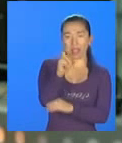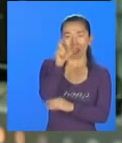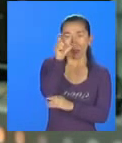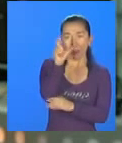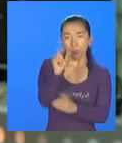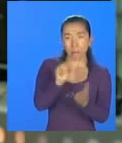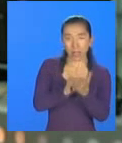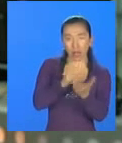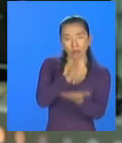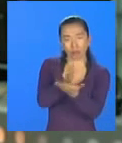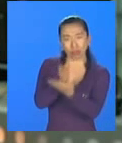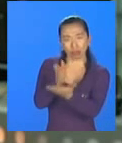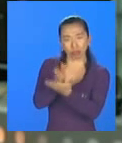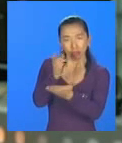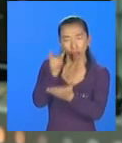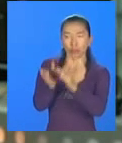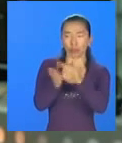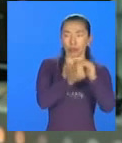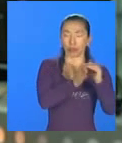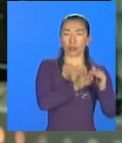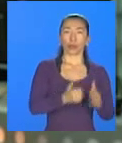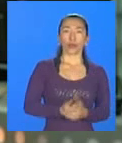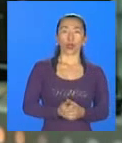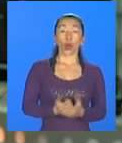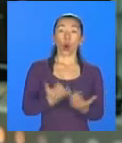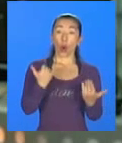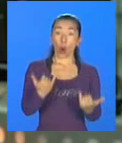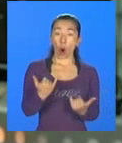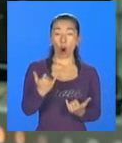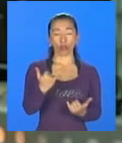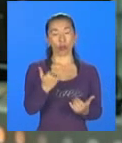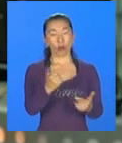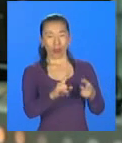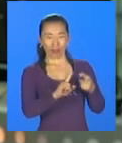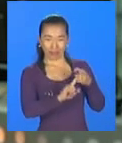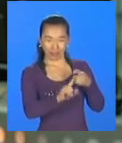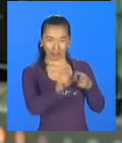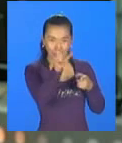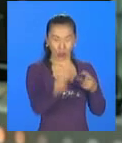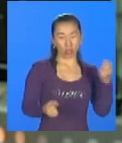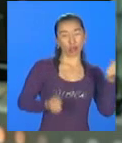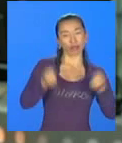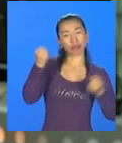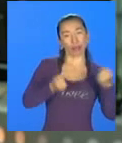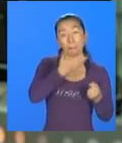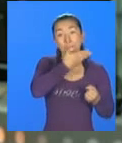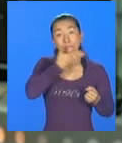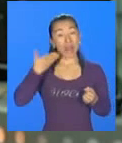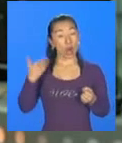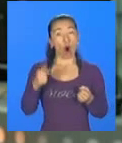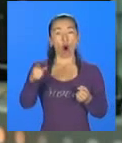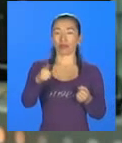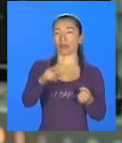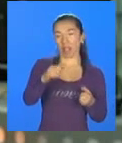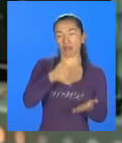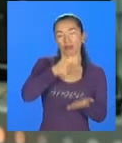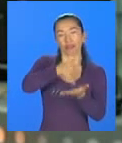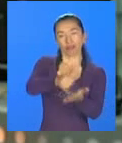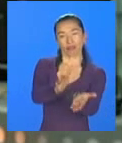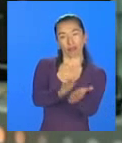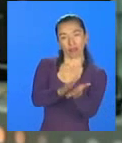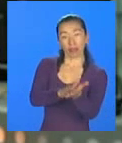Hoy fueron premiados los mejores conductores de Transmilenio en el marco del evento Operador 10. Fueron galardonados los conductores